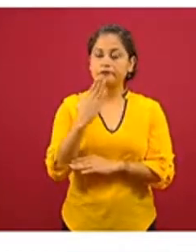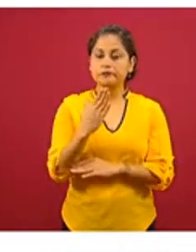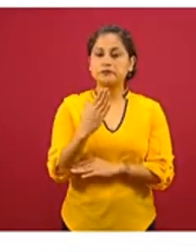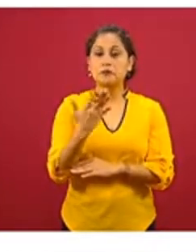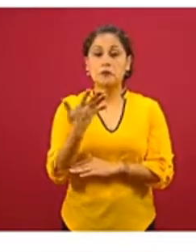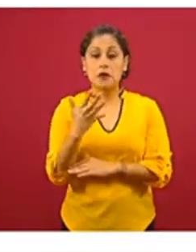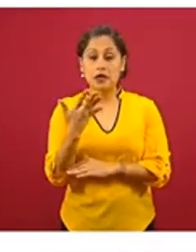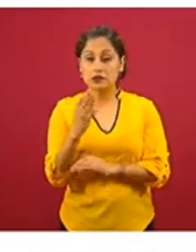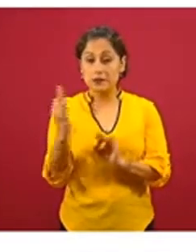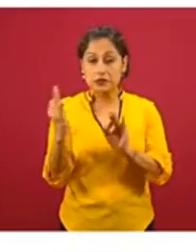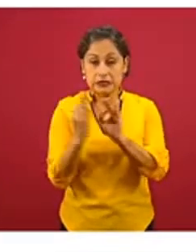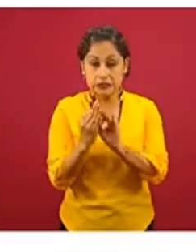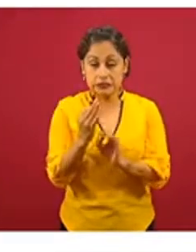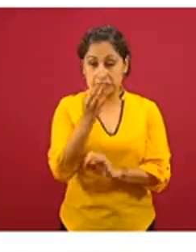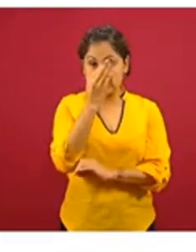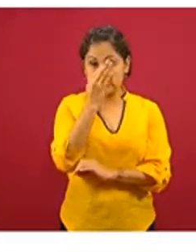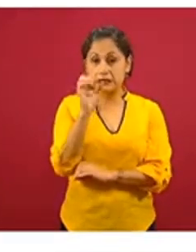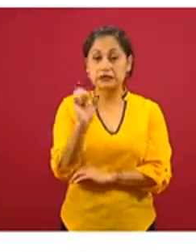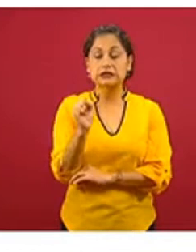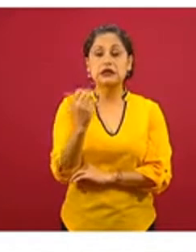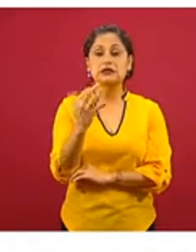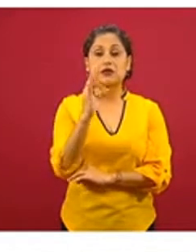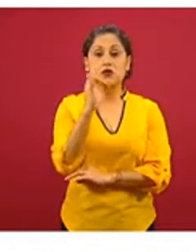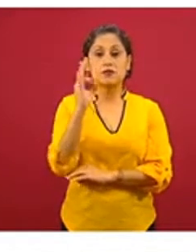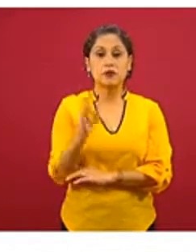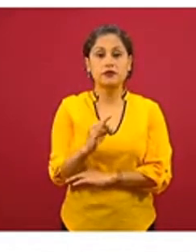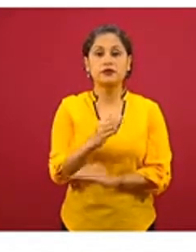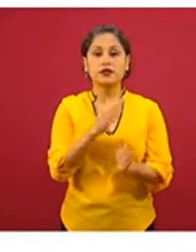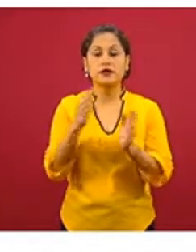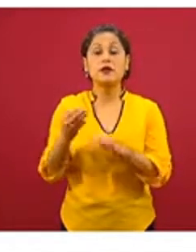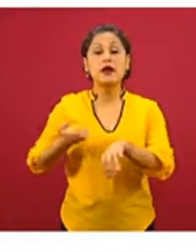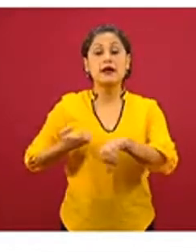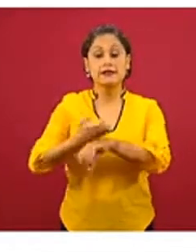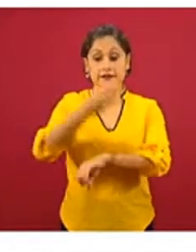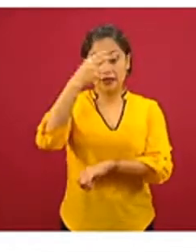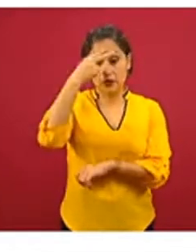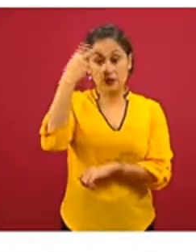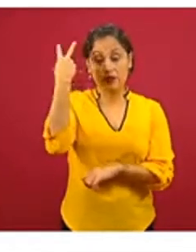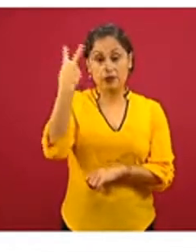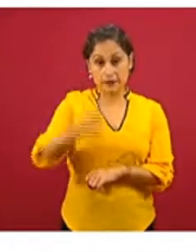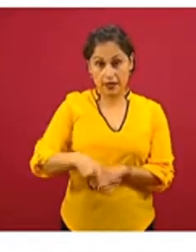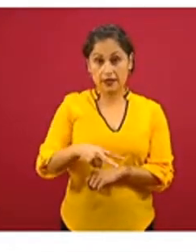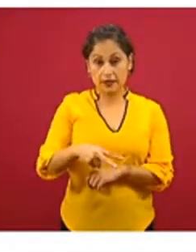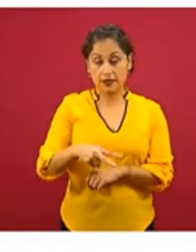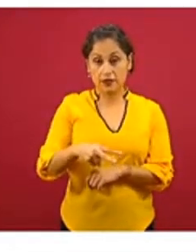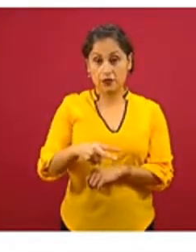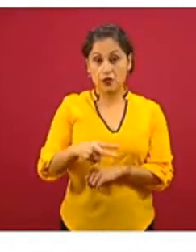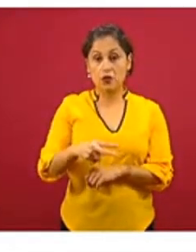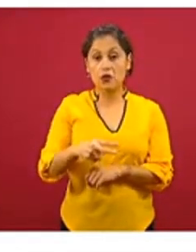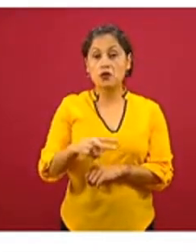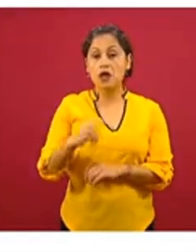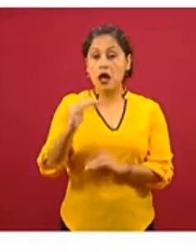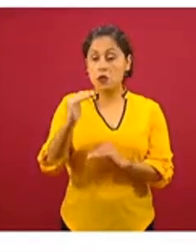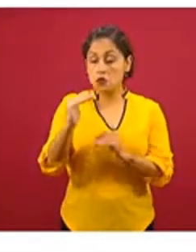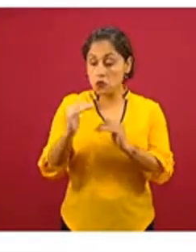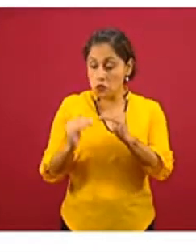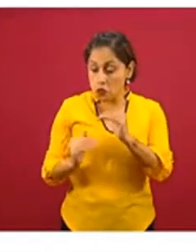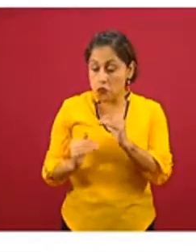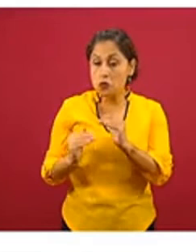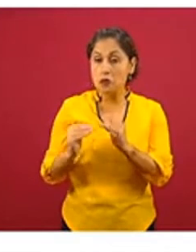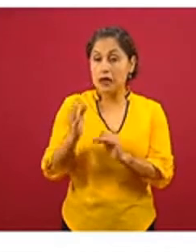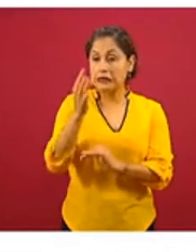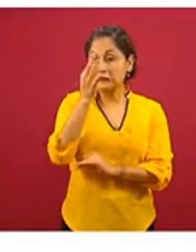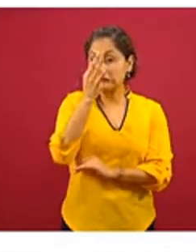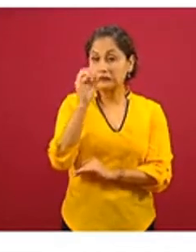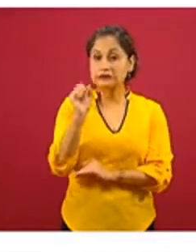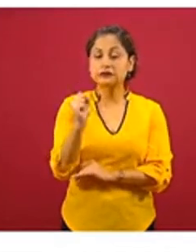el 65%. El Estado de México llegando al 65% de disminución también, y